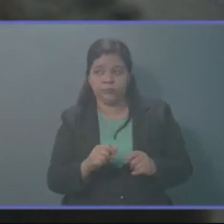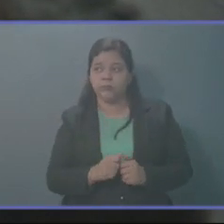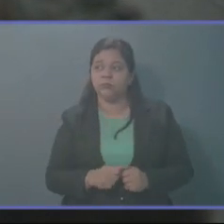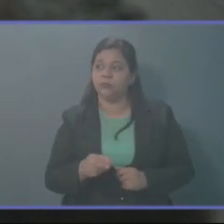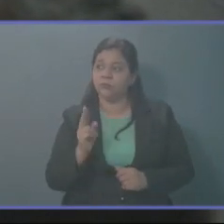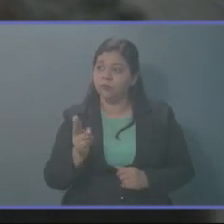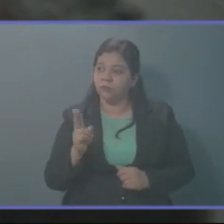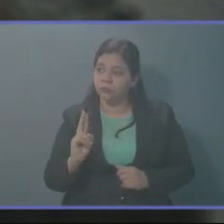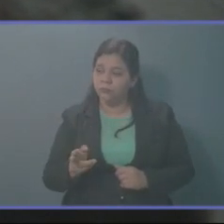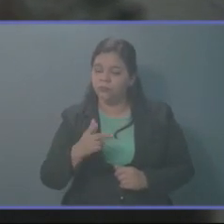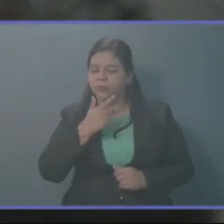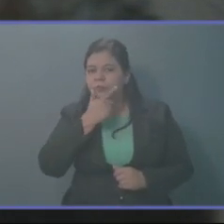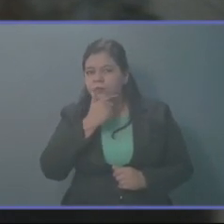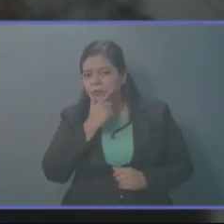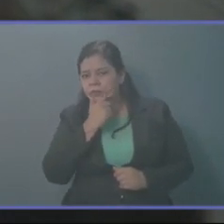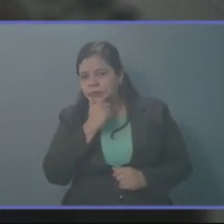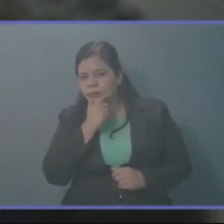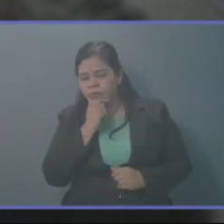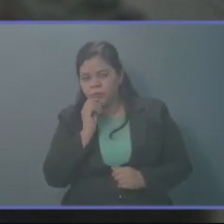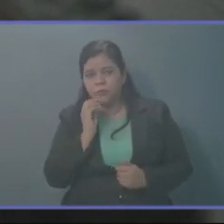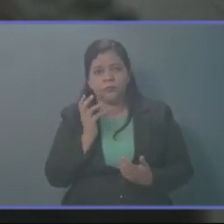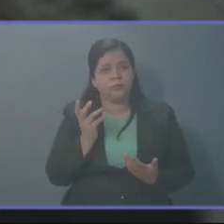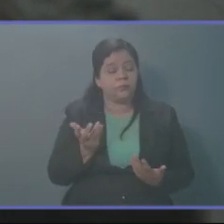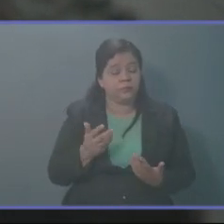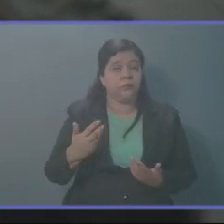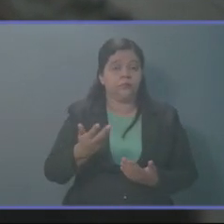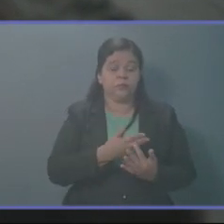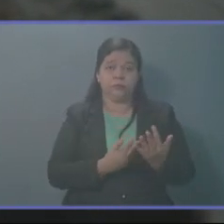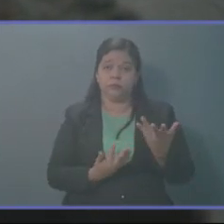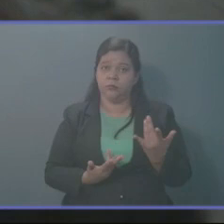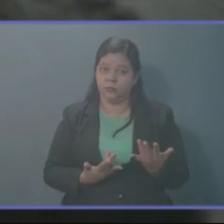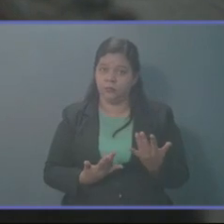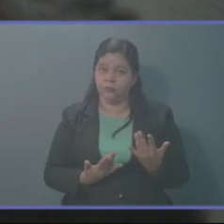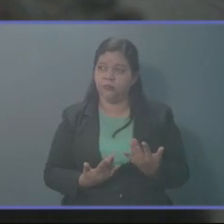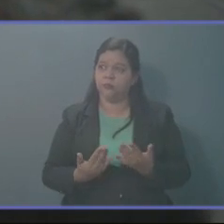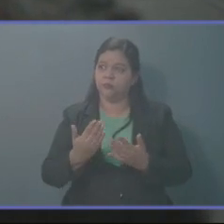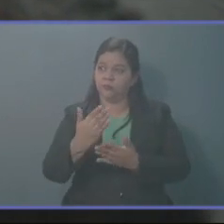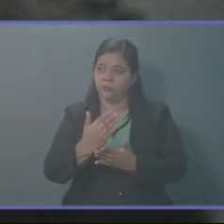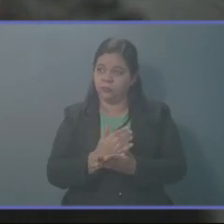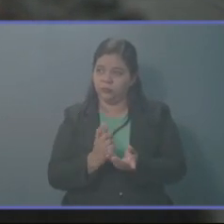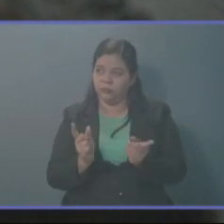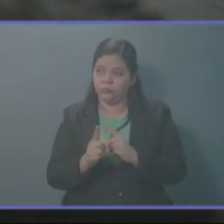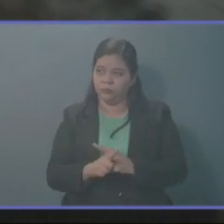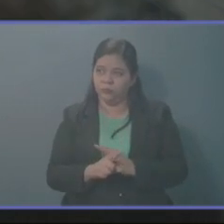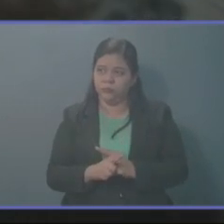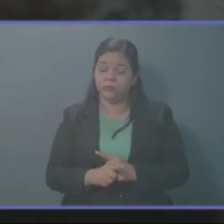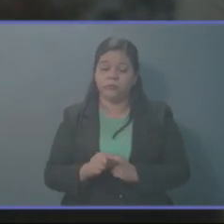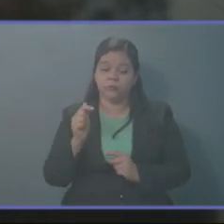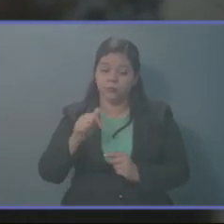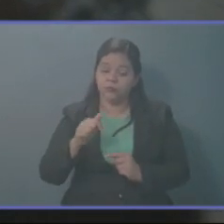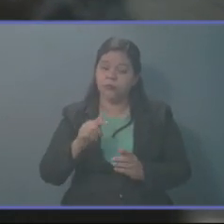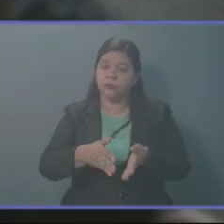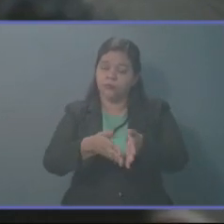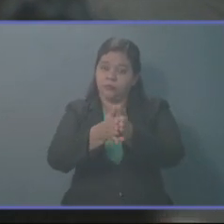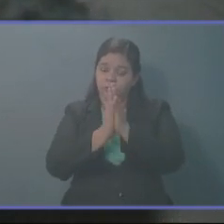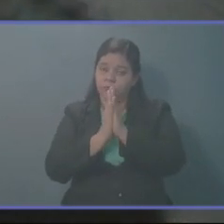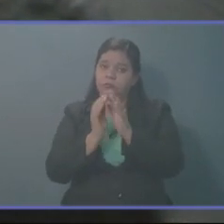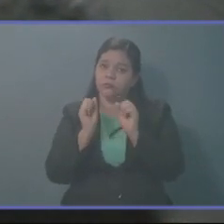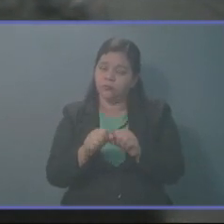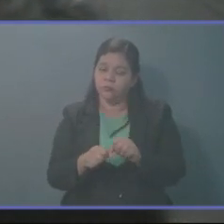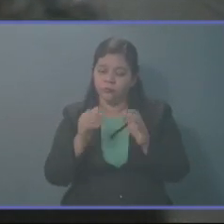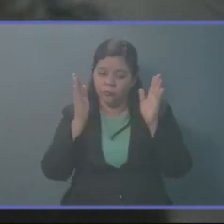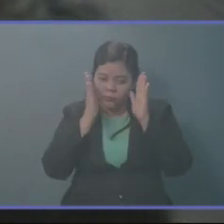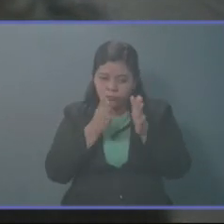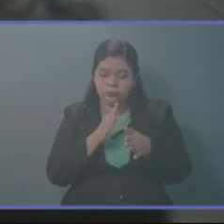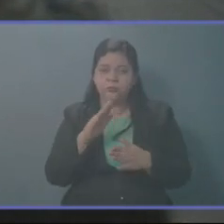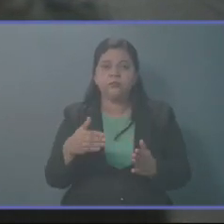esos cuestionamientos, porque hubiésemos esperado que la modificación, en todo caso, de esta petición, tomara en cuenta